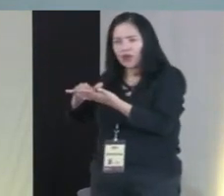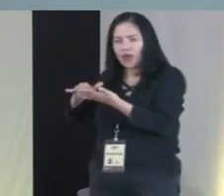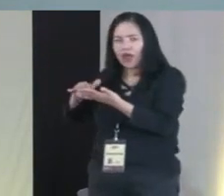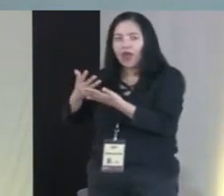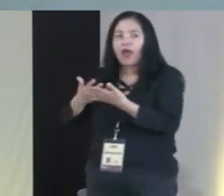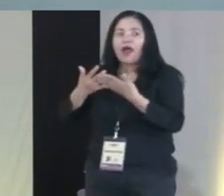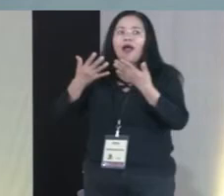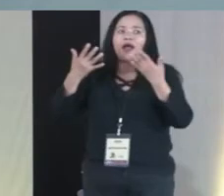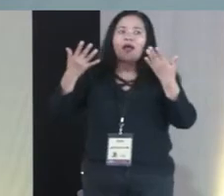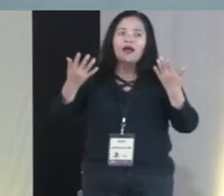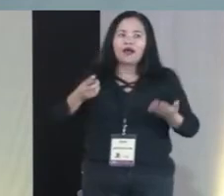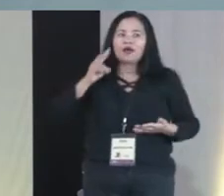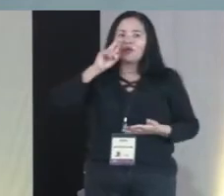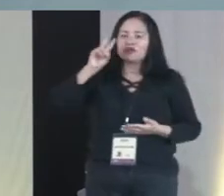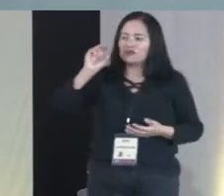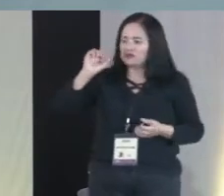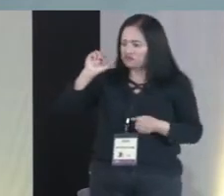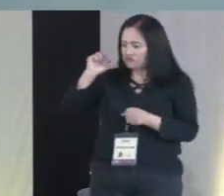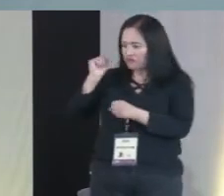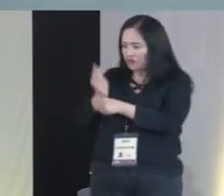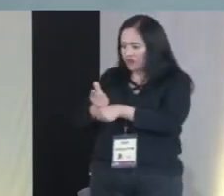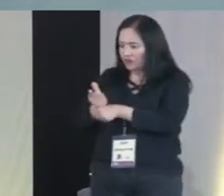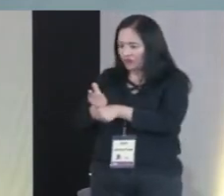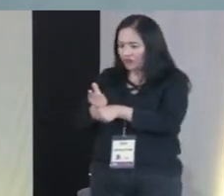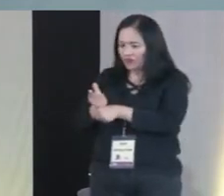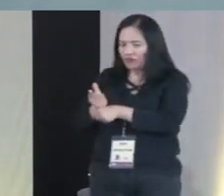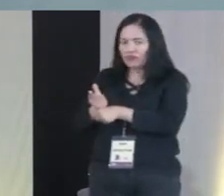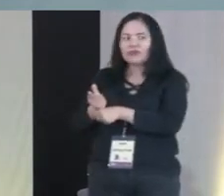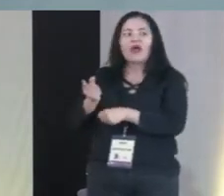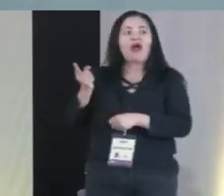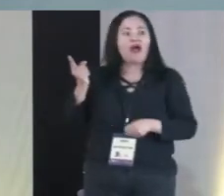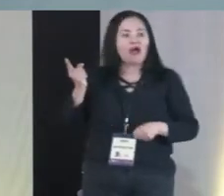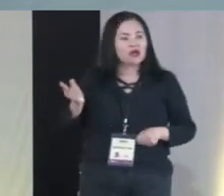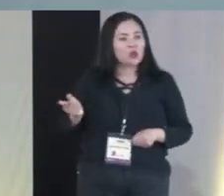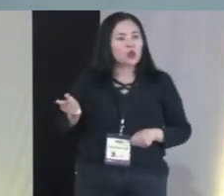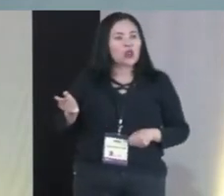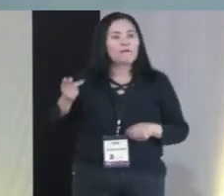figura que no tiene nada que ver con lo que nos dice la historia.